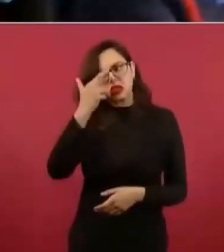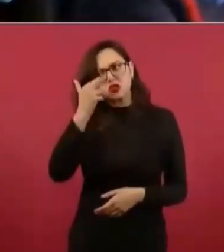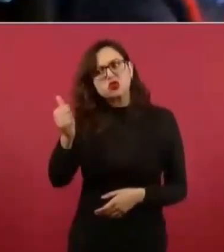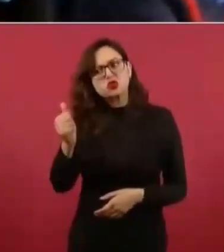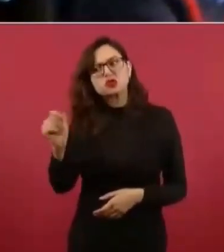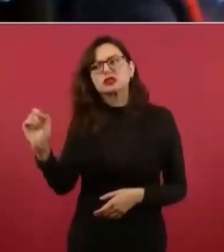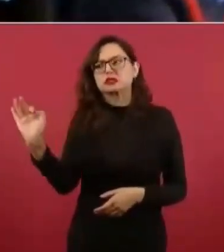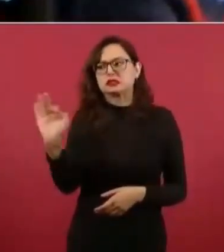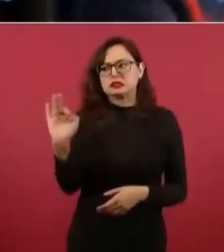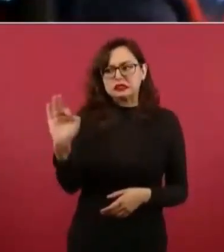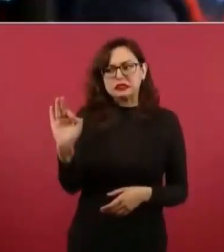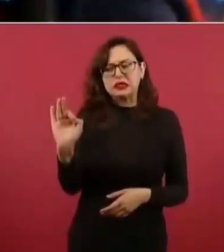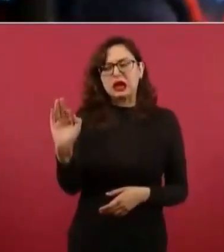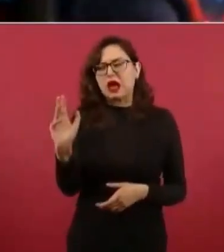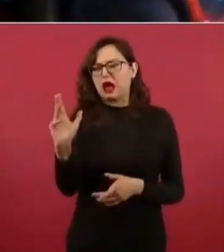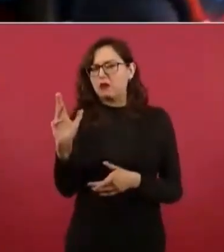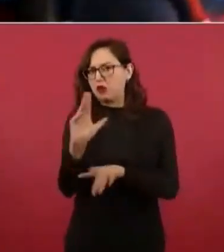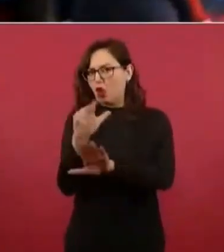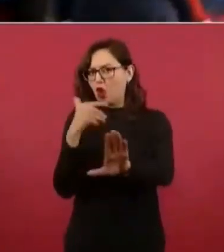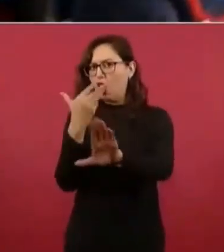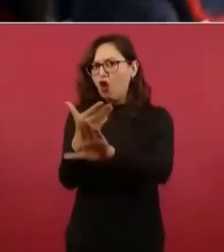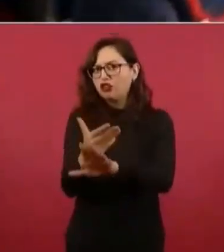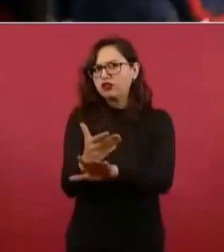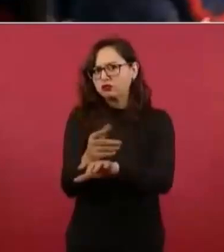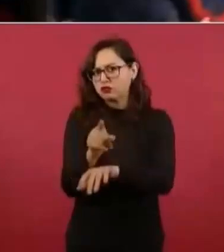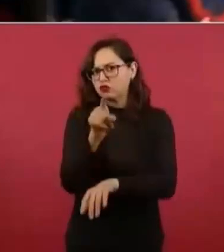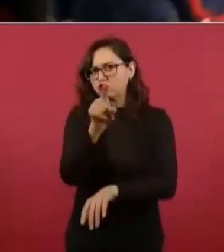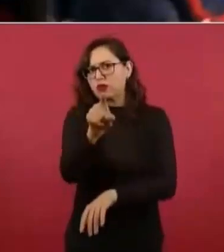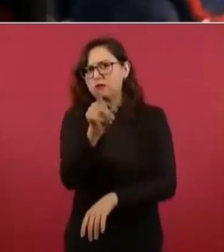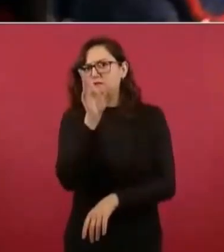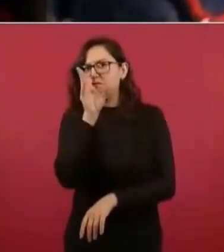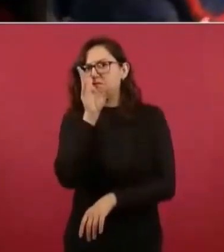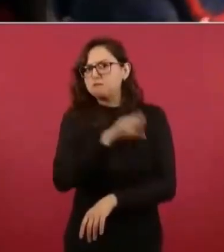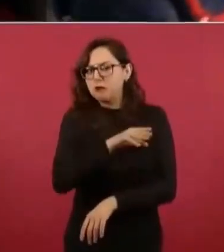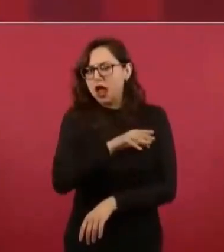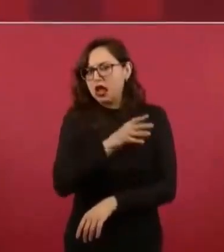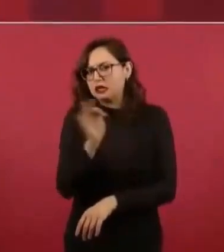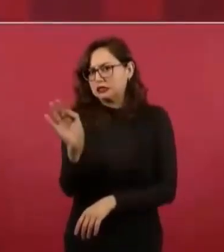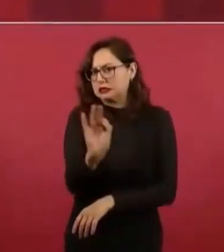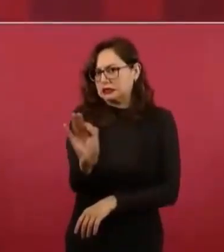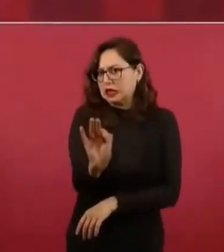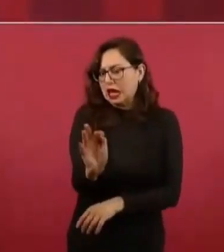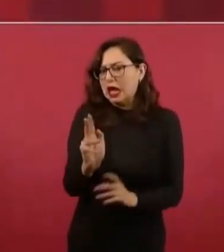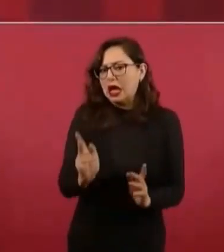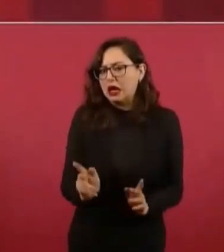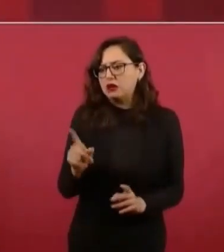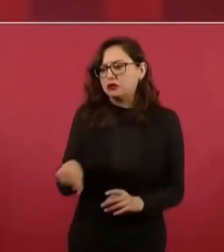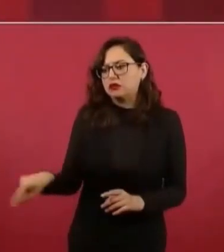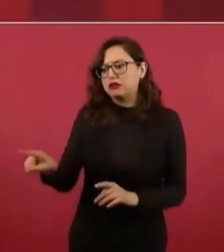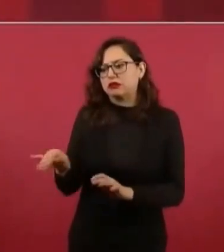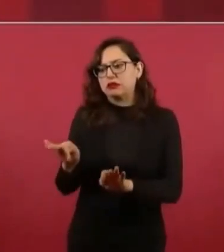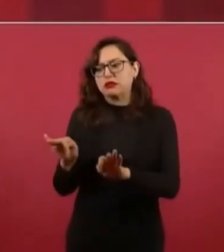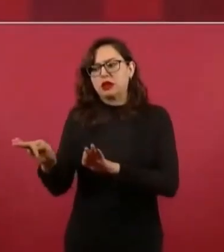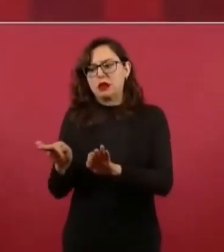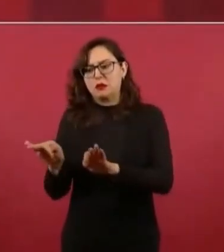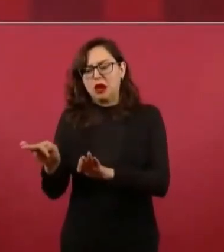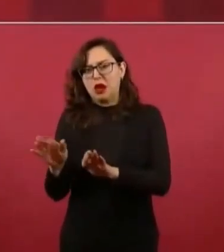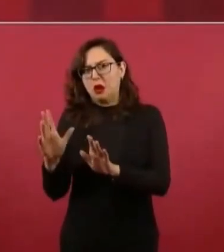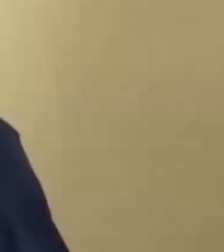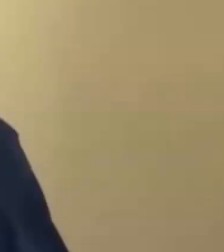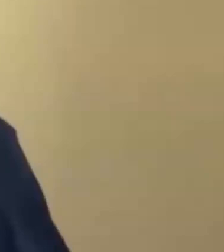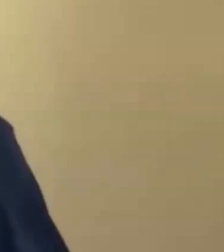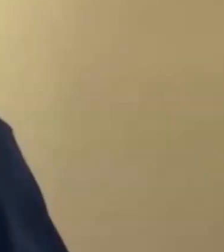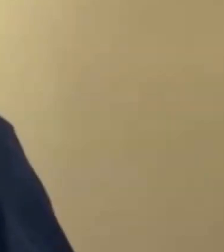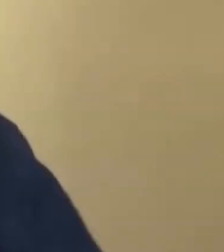Jazeera, que no se haya enterado que han servido de voceros de los intereses que hoy son damnificados de